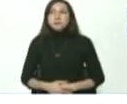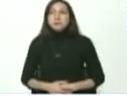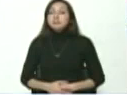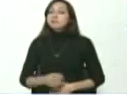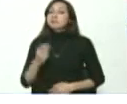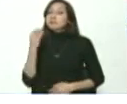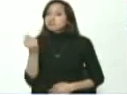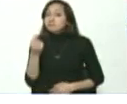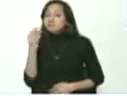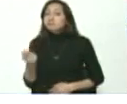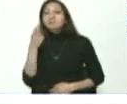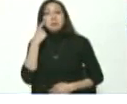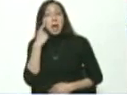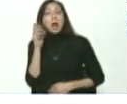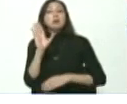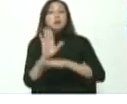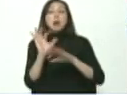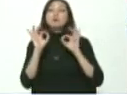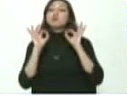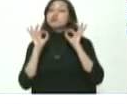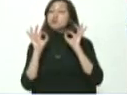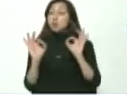pilas,